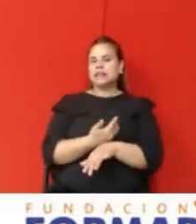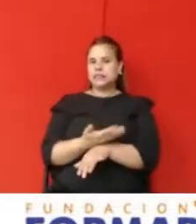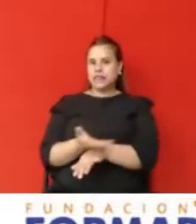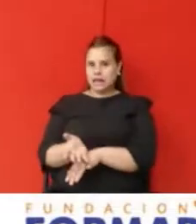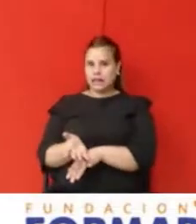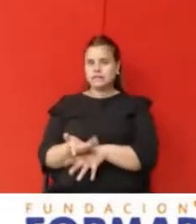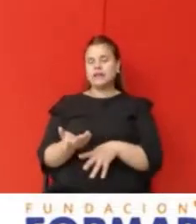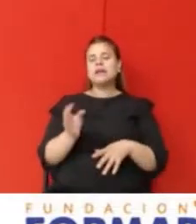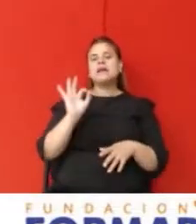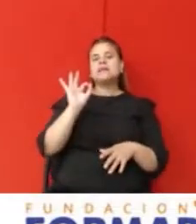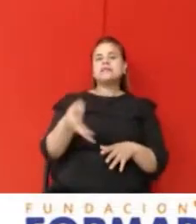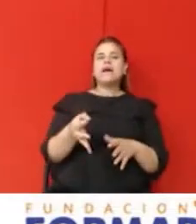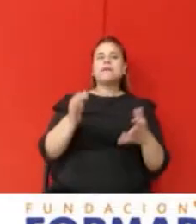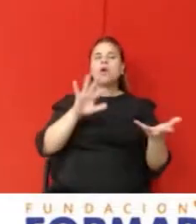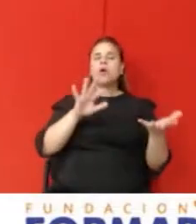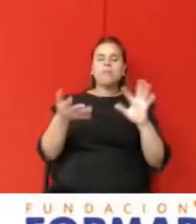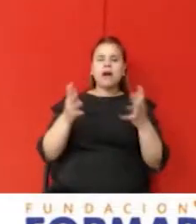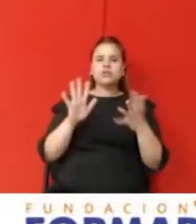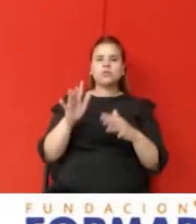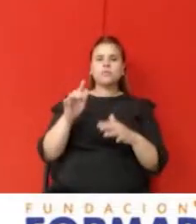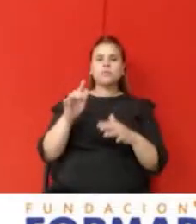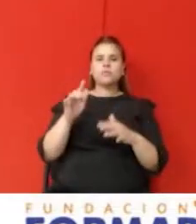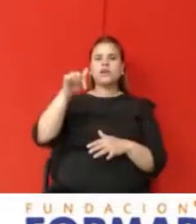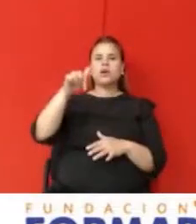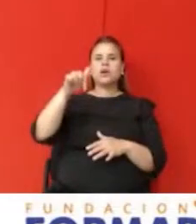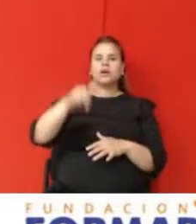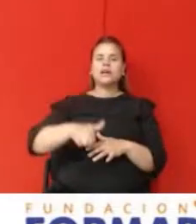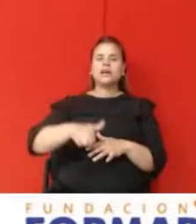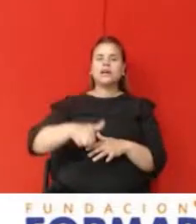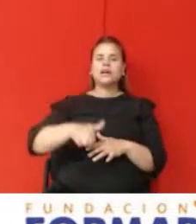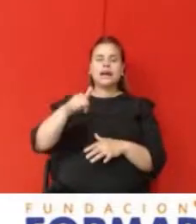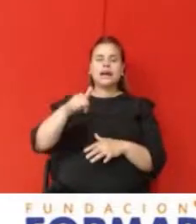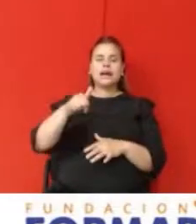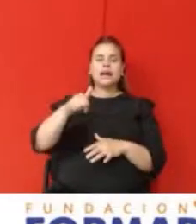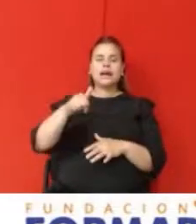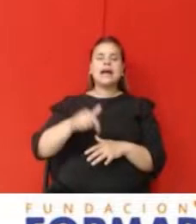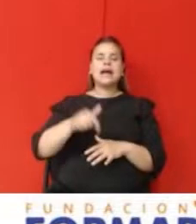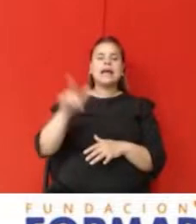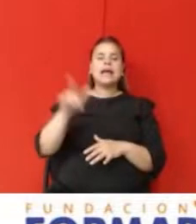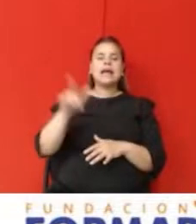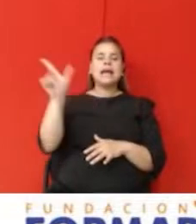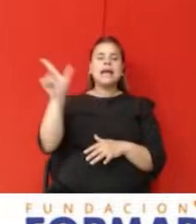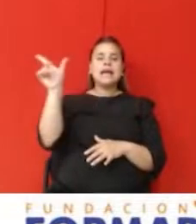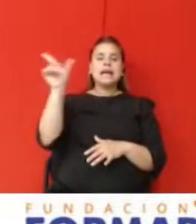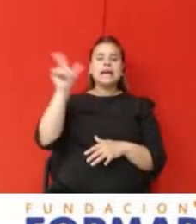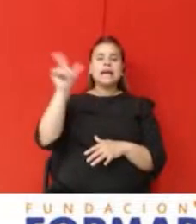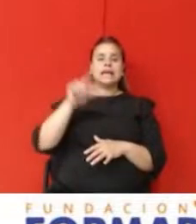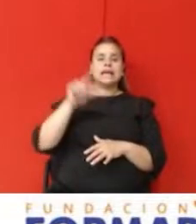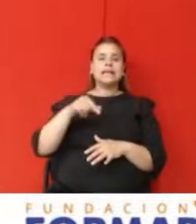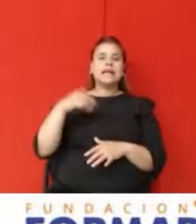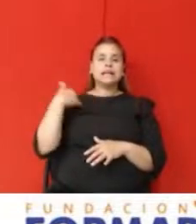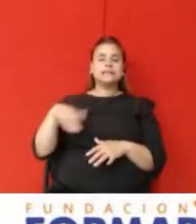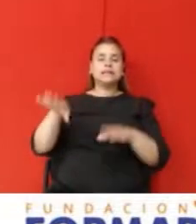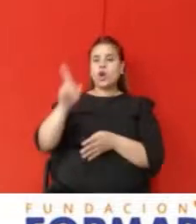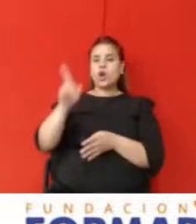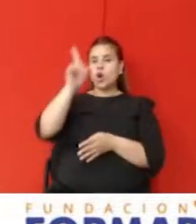Por referencia tengo visto que el primer hospital que implementó un servicio de internación domiciliaria fue el Hospital de la Comunidad